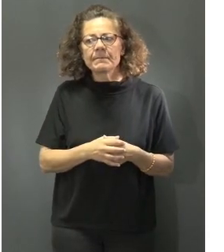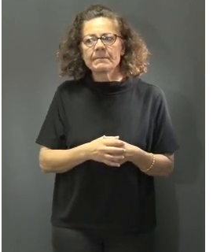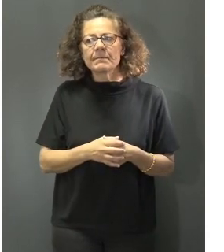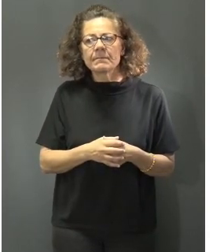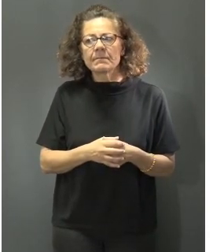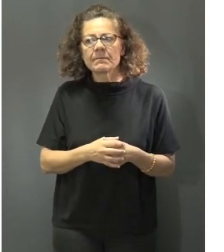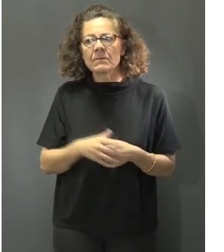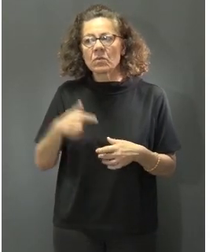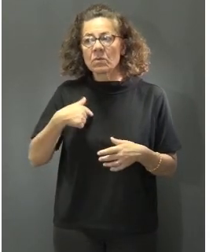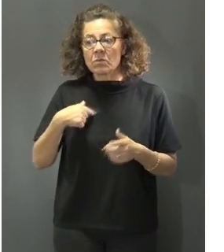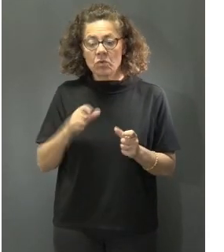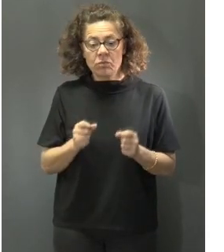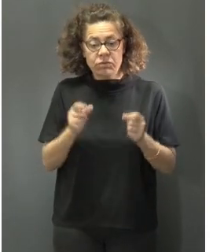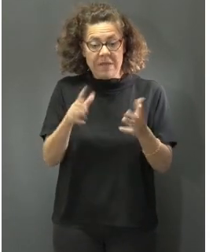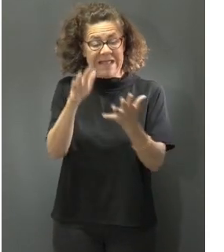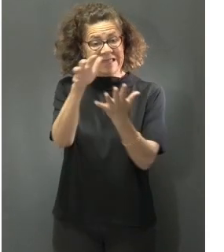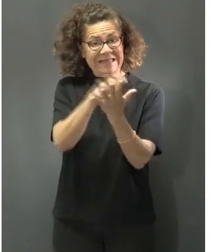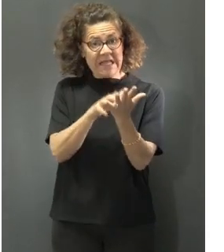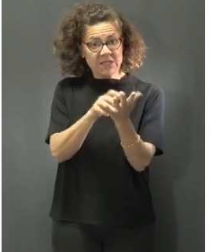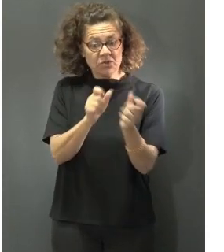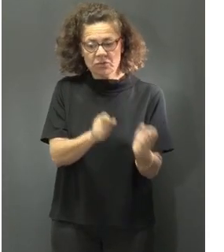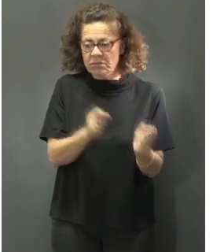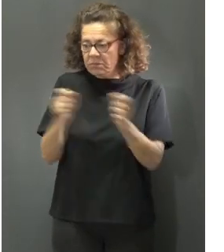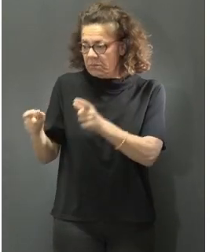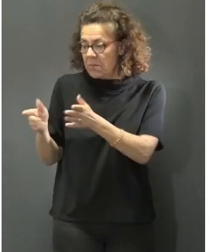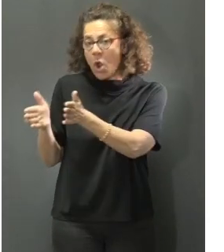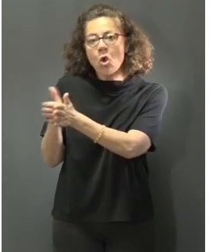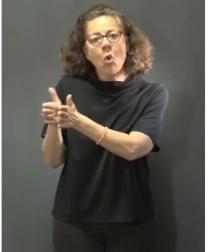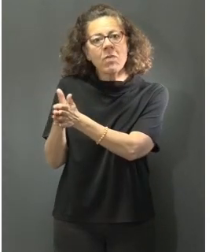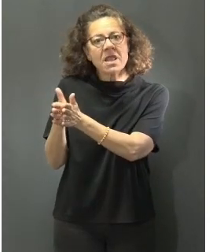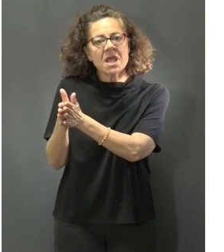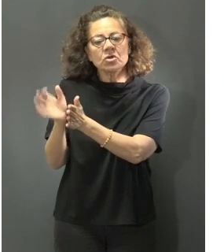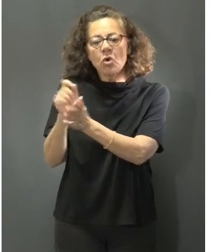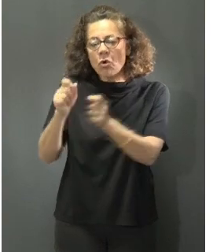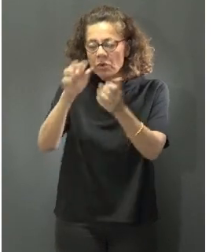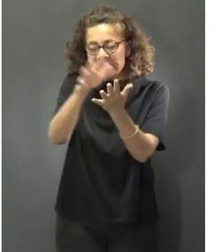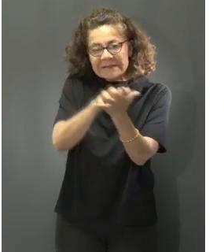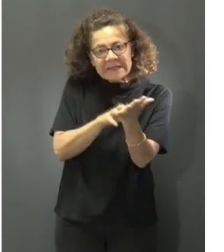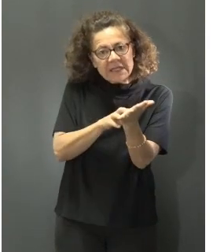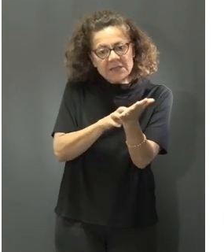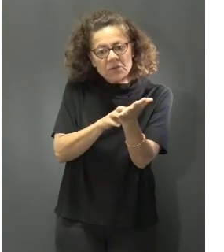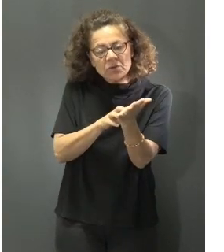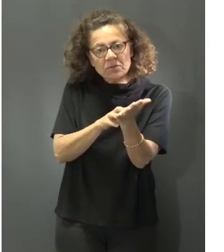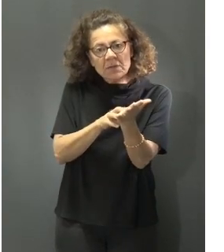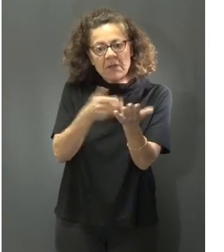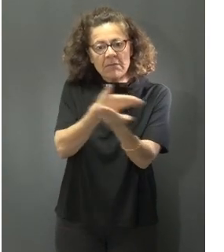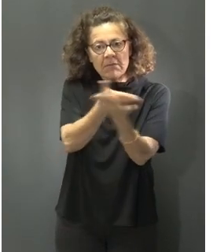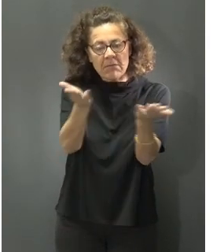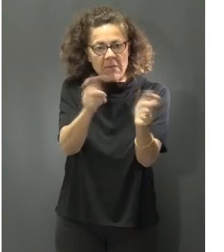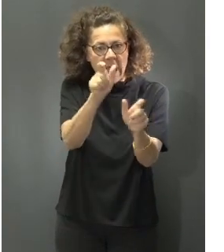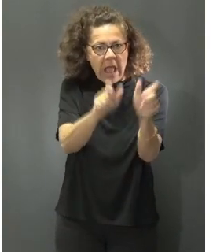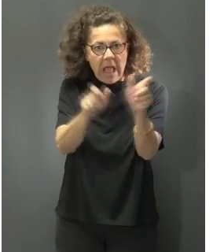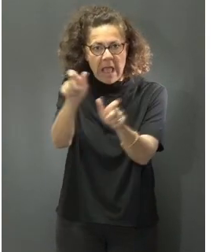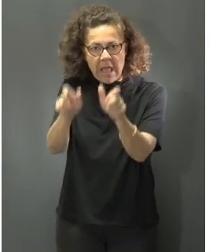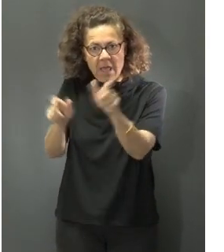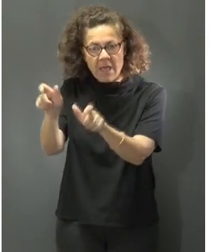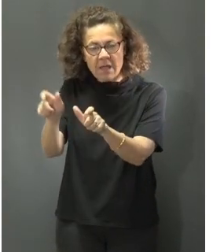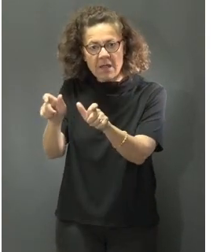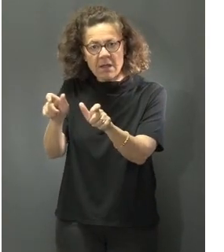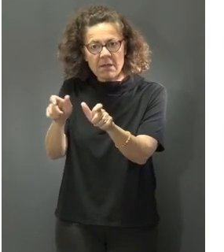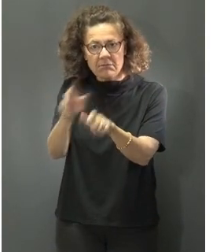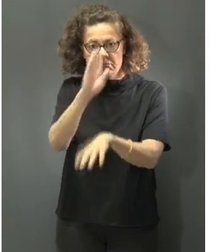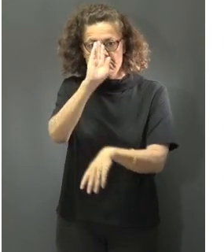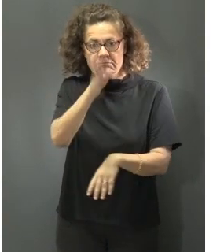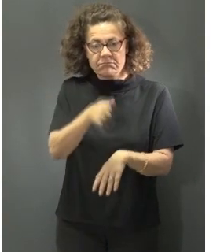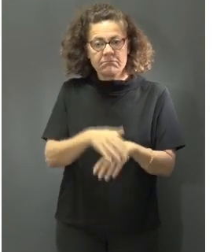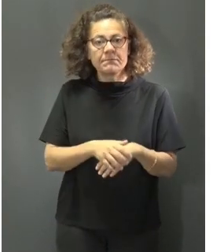pues que tú le das tus textos a compañeros o que le das tus textos a la población a la que